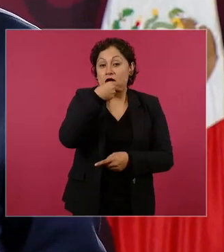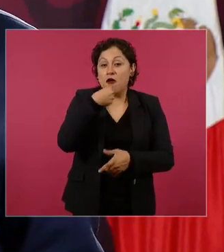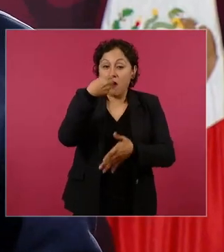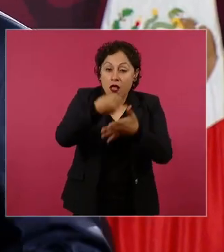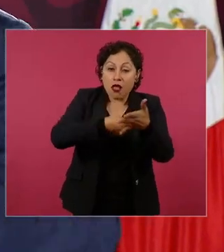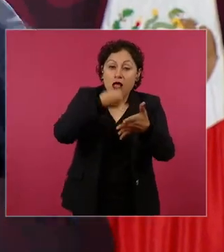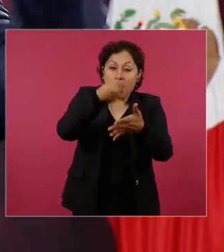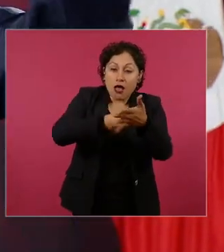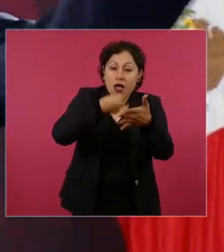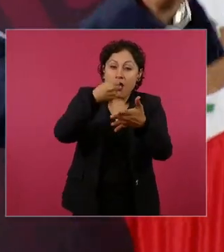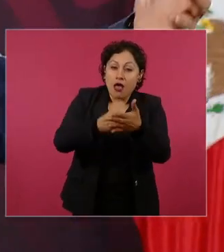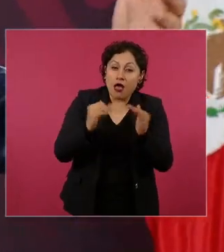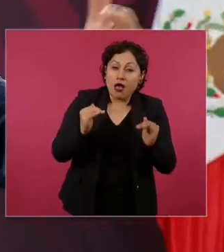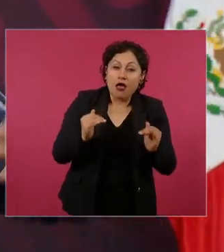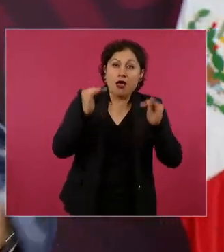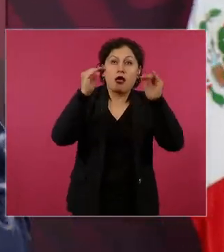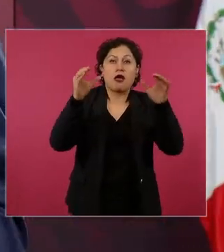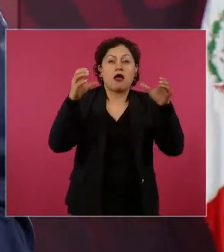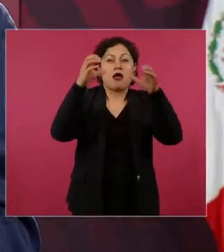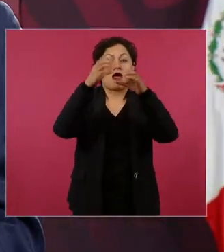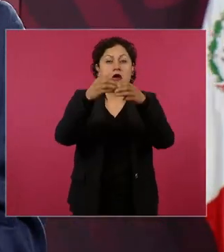el poder oligárquico, ¿no?